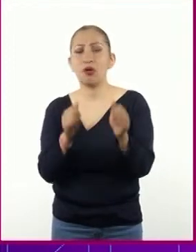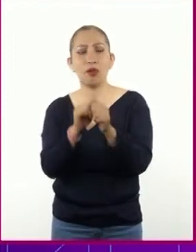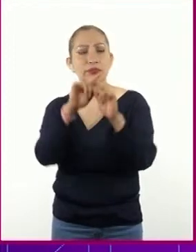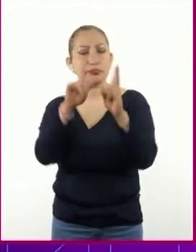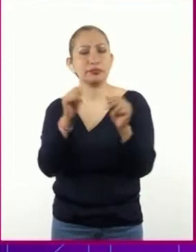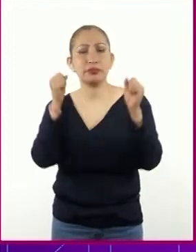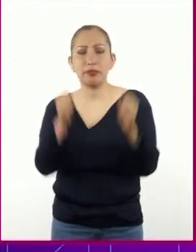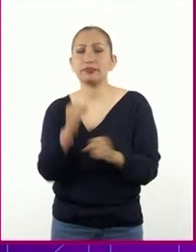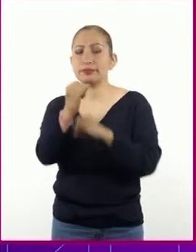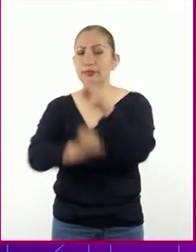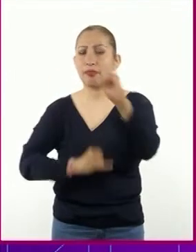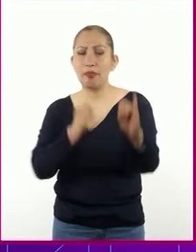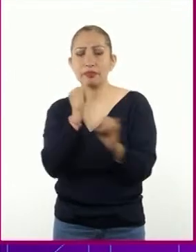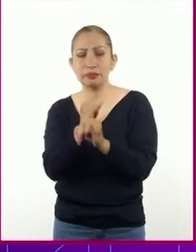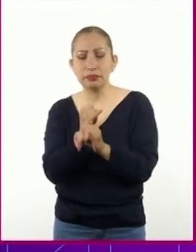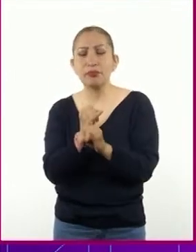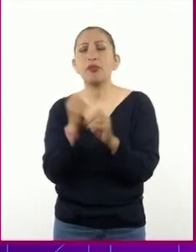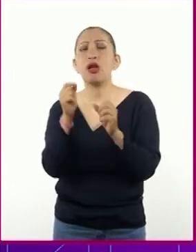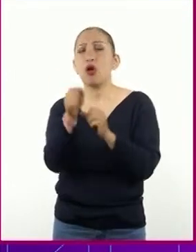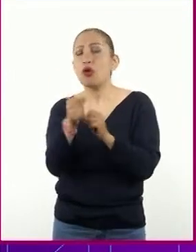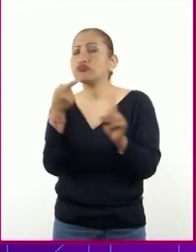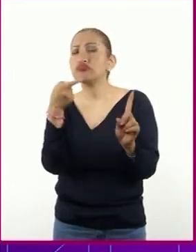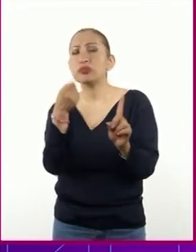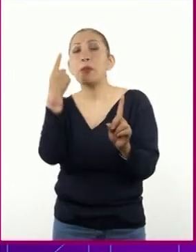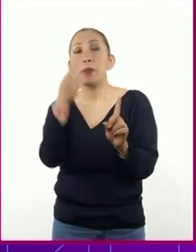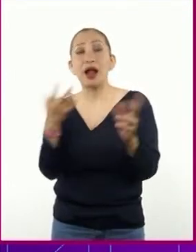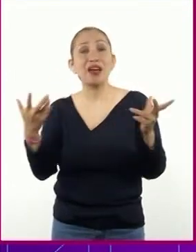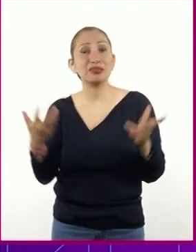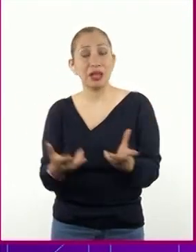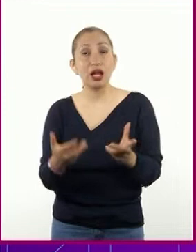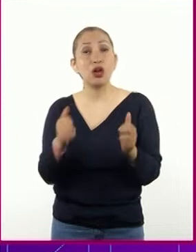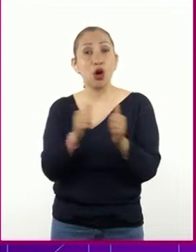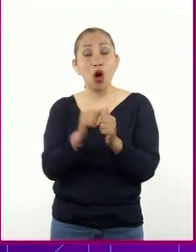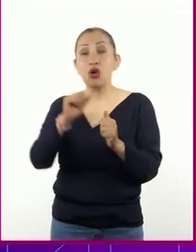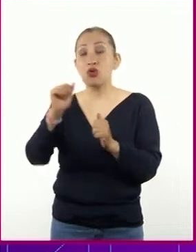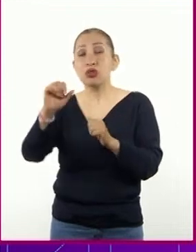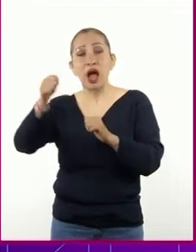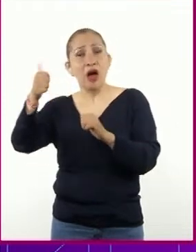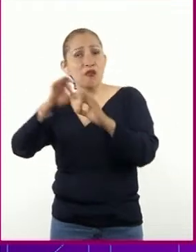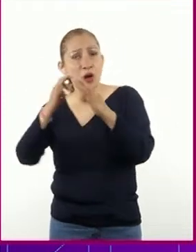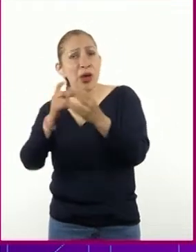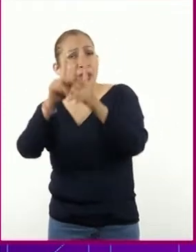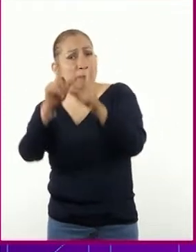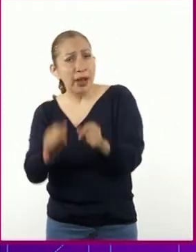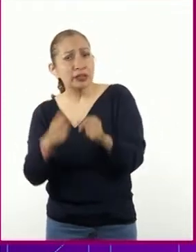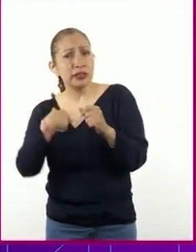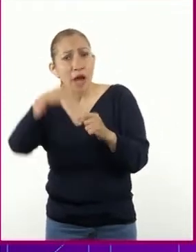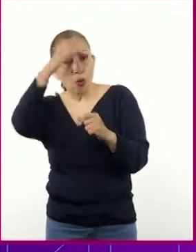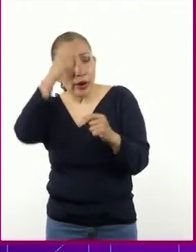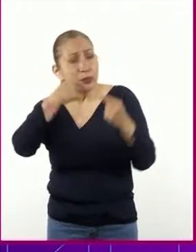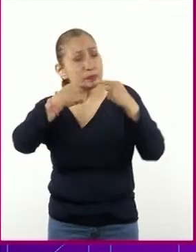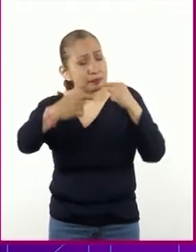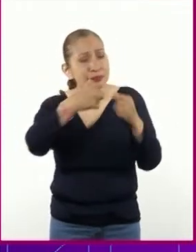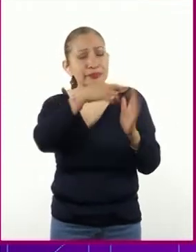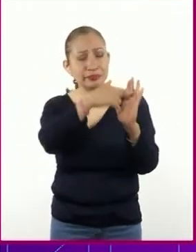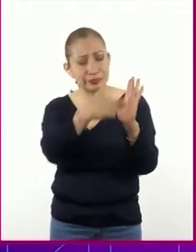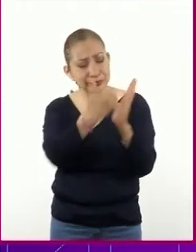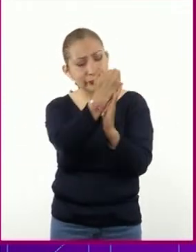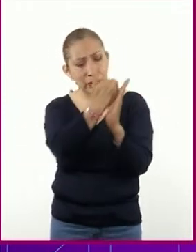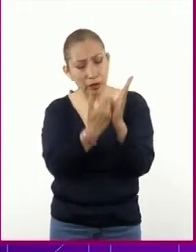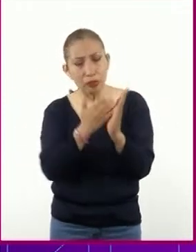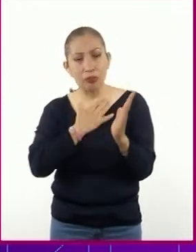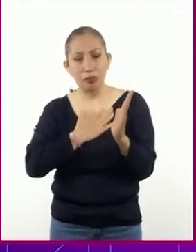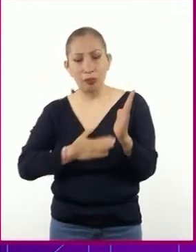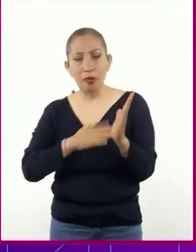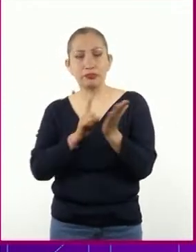la seguridad internacionales y con tal fin lograr por medios pacíficos y de conformidad con los principios de justicia